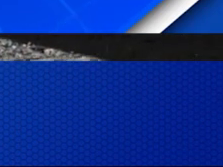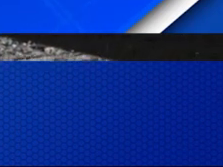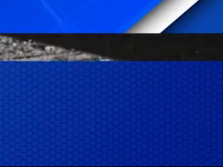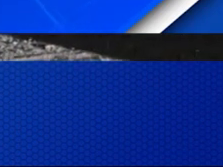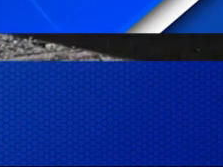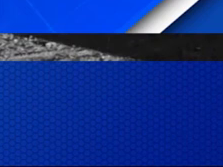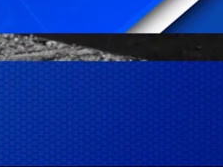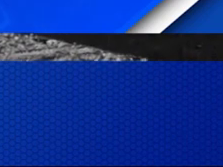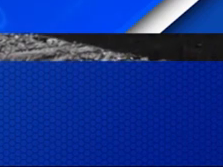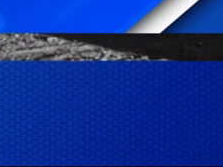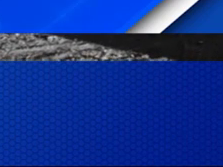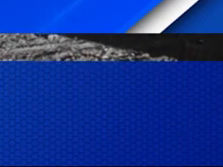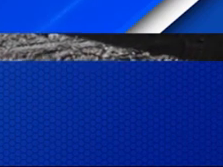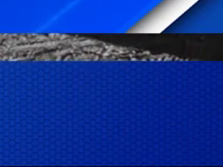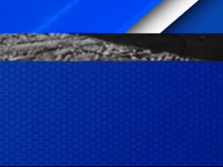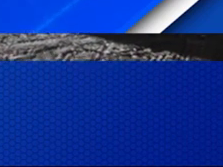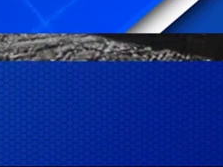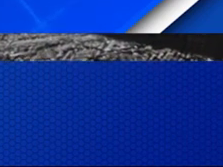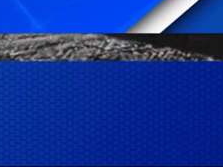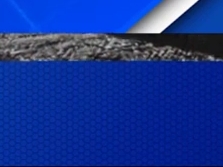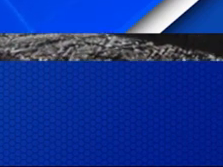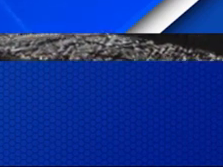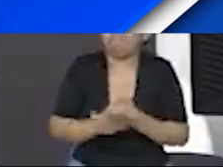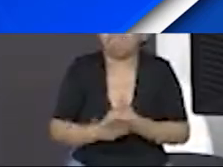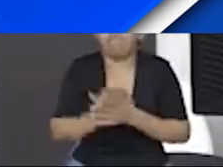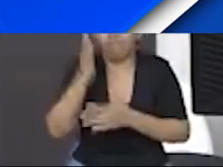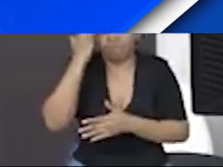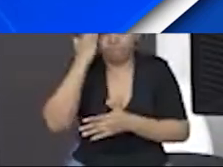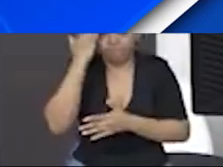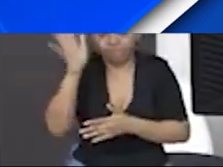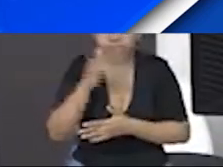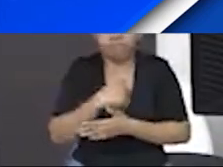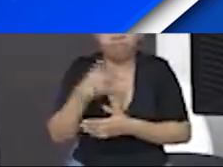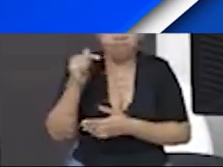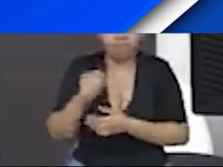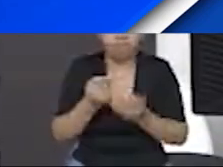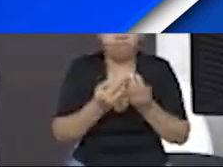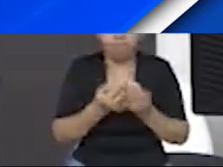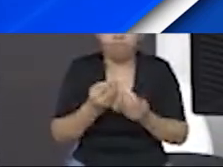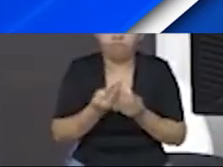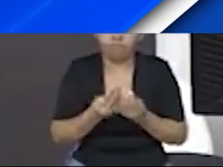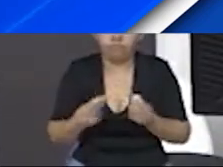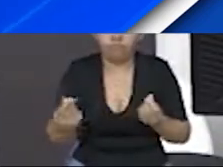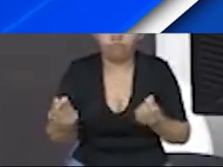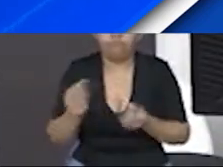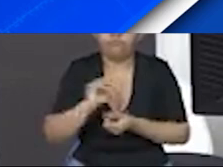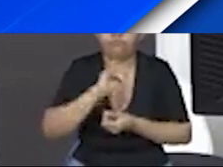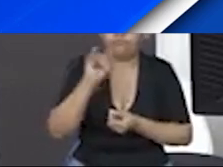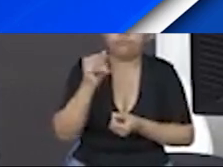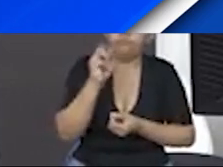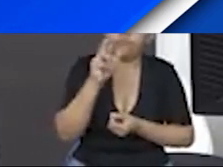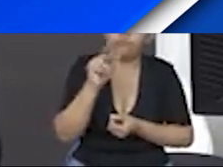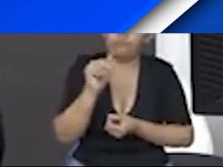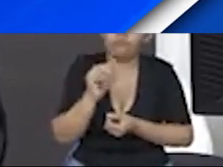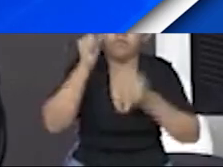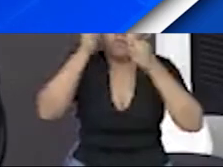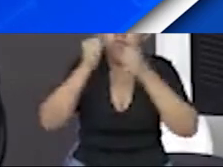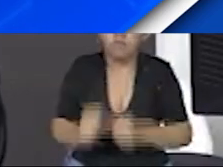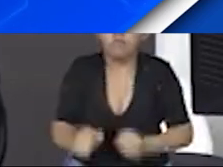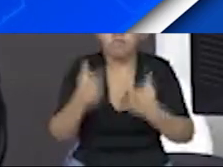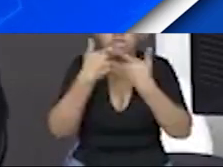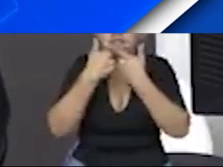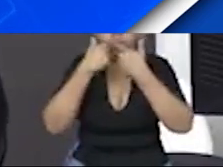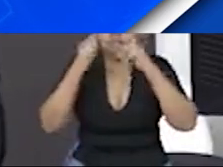Ese yanqui invasor que sacó de nuestras tierras el general de